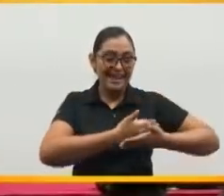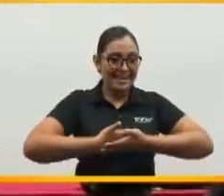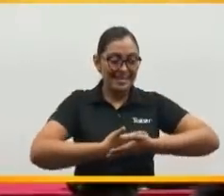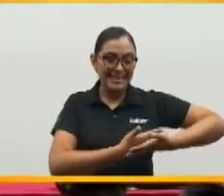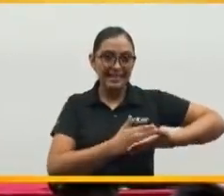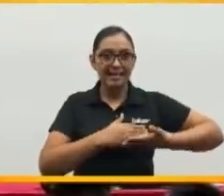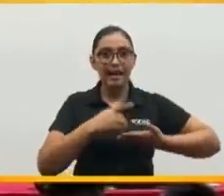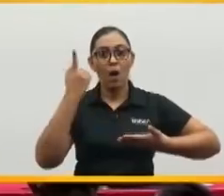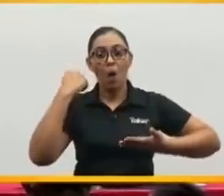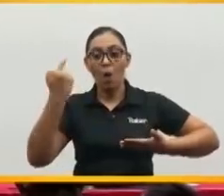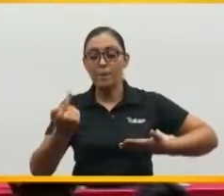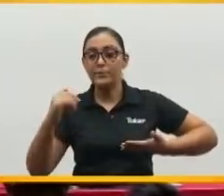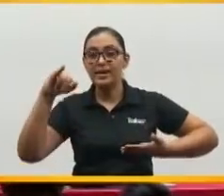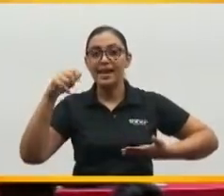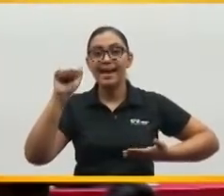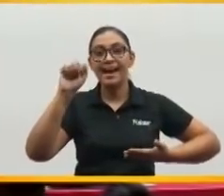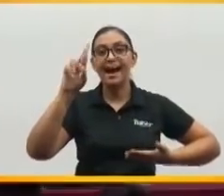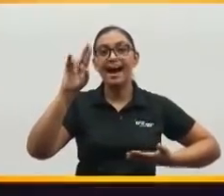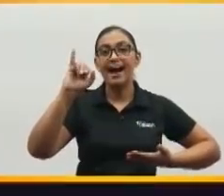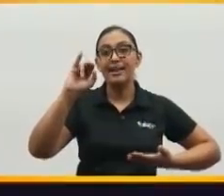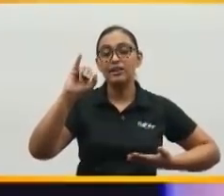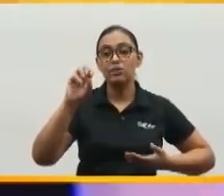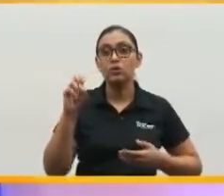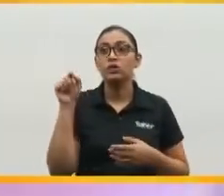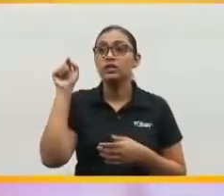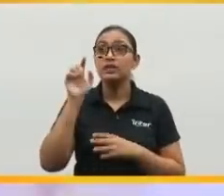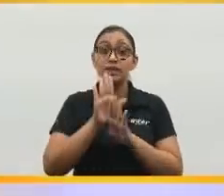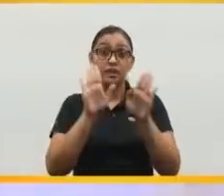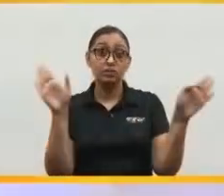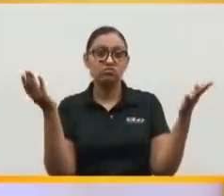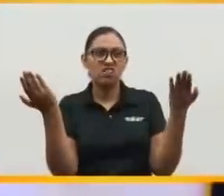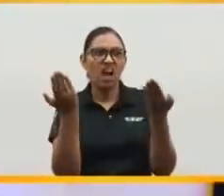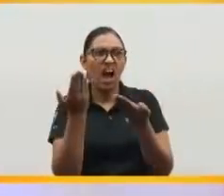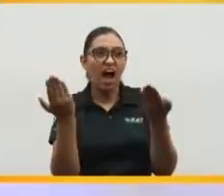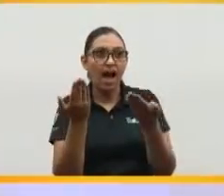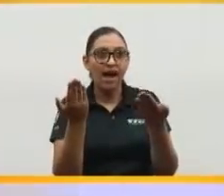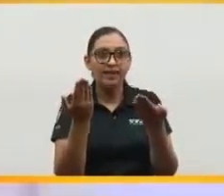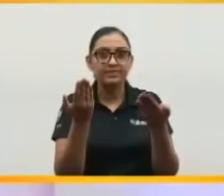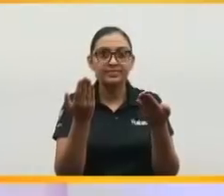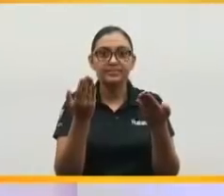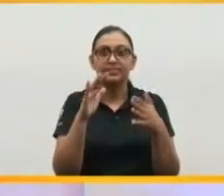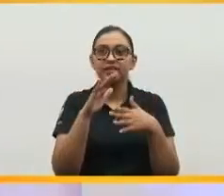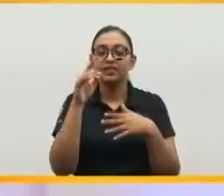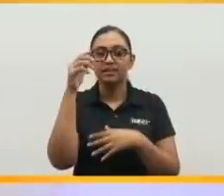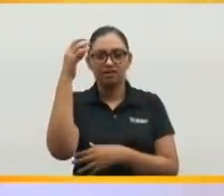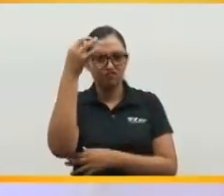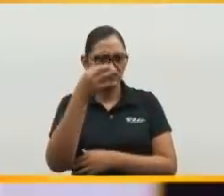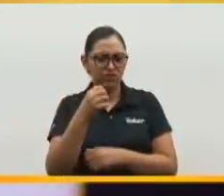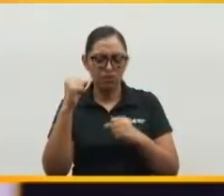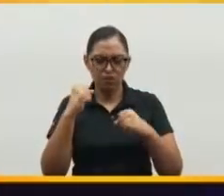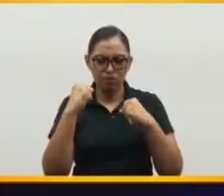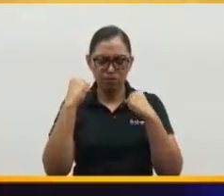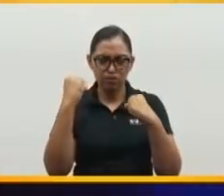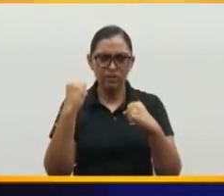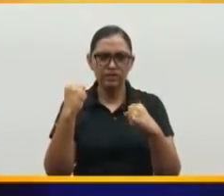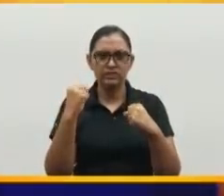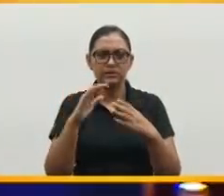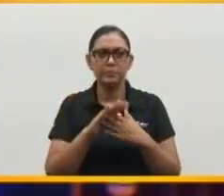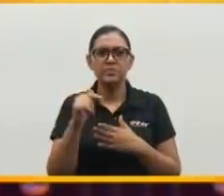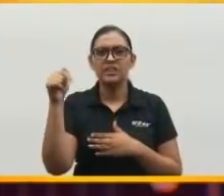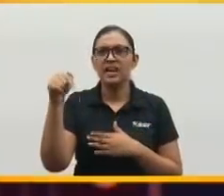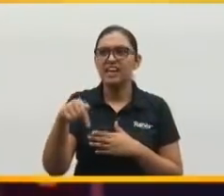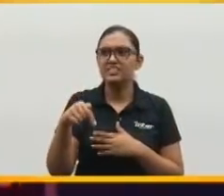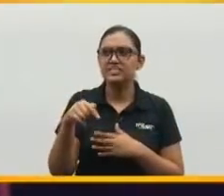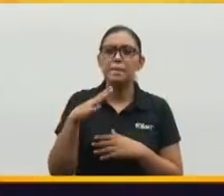hace afirmaciones fuertes. Diga conmigo, afirmaciones fuertes. Y mi recomendación es que este no sea el